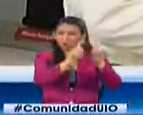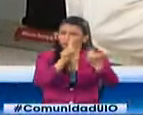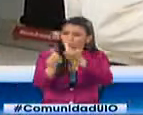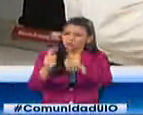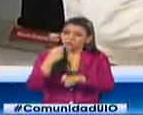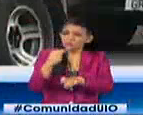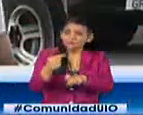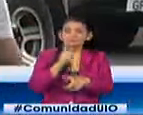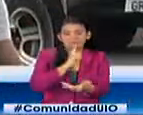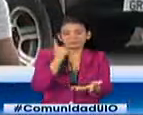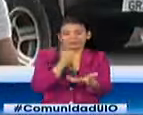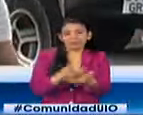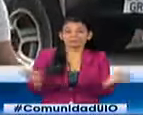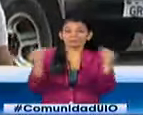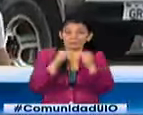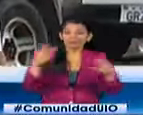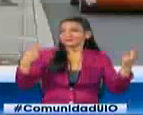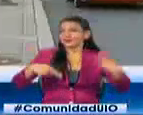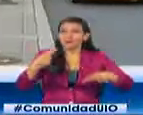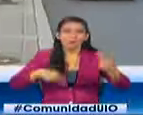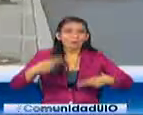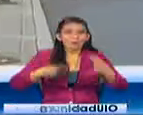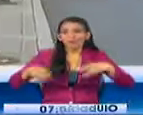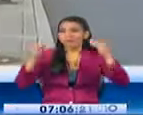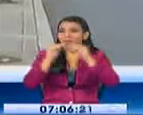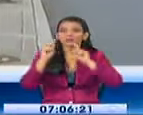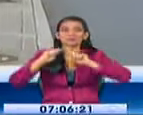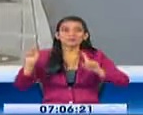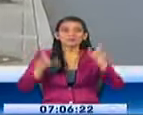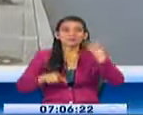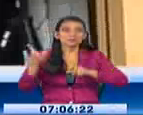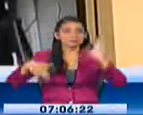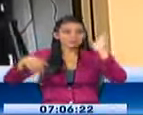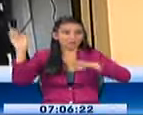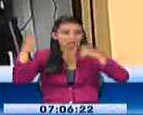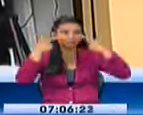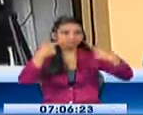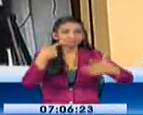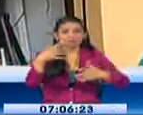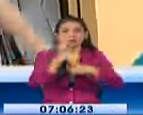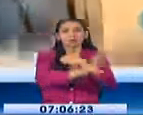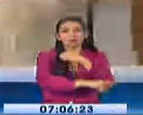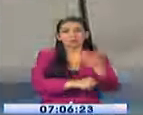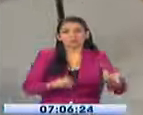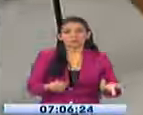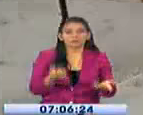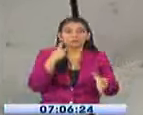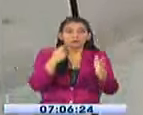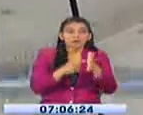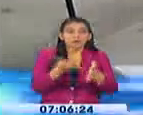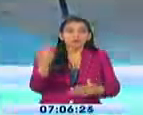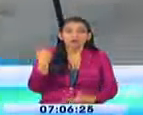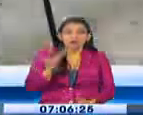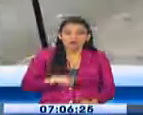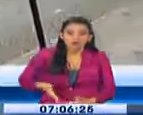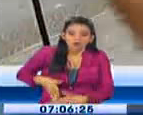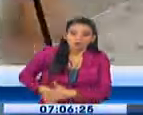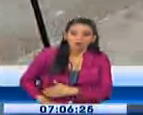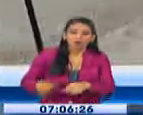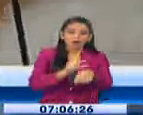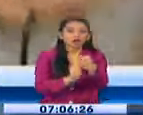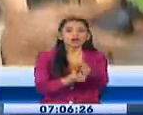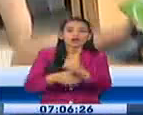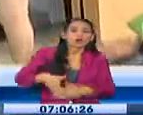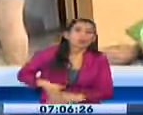incremento del comercio ha llamado también la atención de los delincuentes. Estoy bien, tengo que estar guardando lo que tengo para que